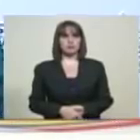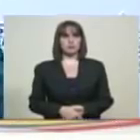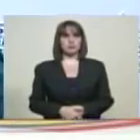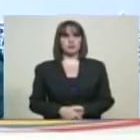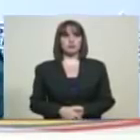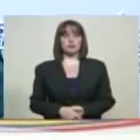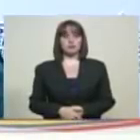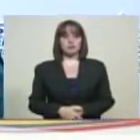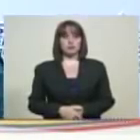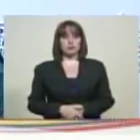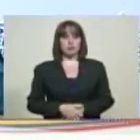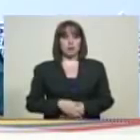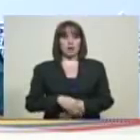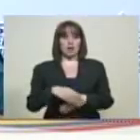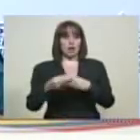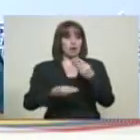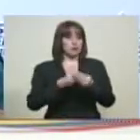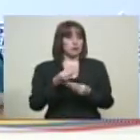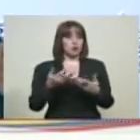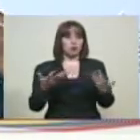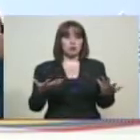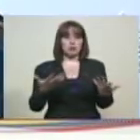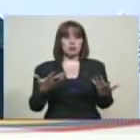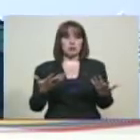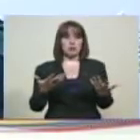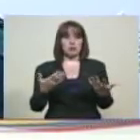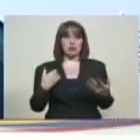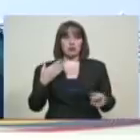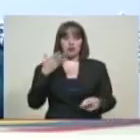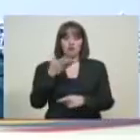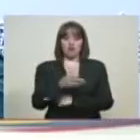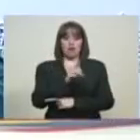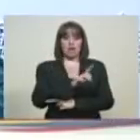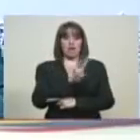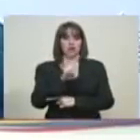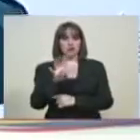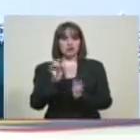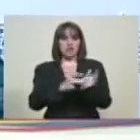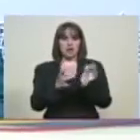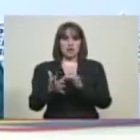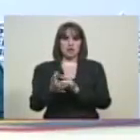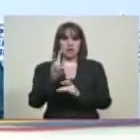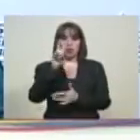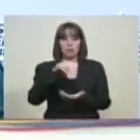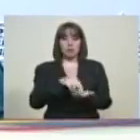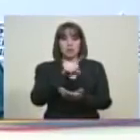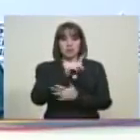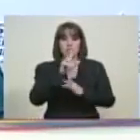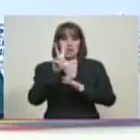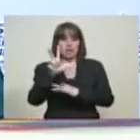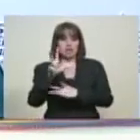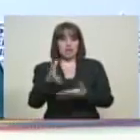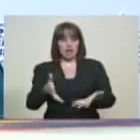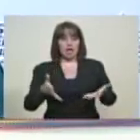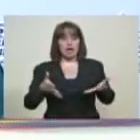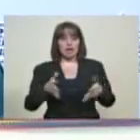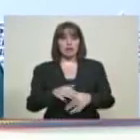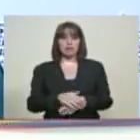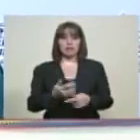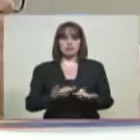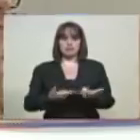y así lo hice y fui el 14 de abril del 2013 y gane en libres comicios